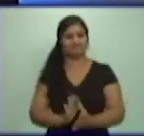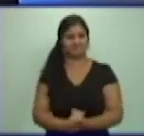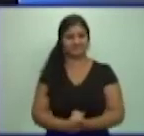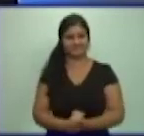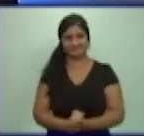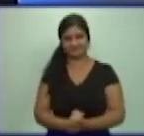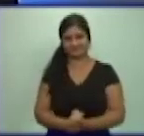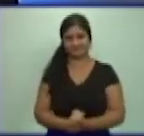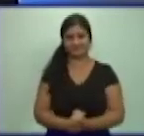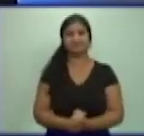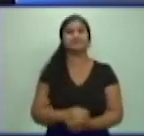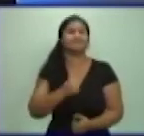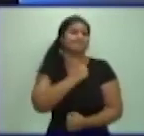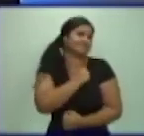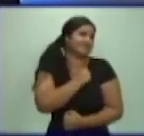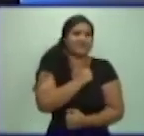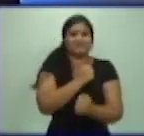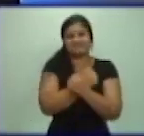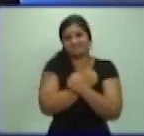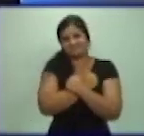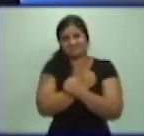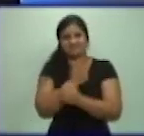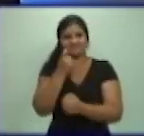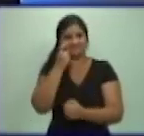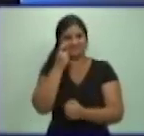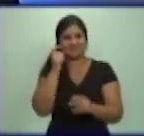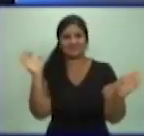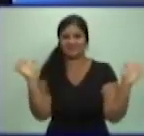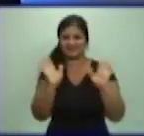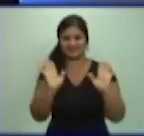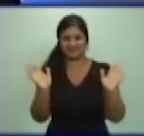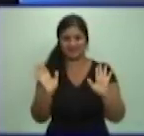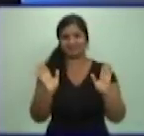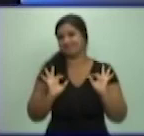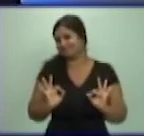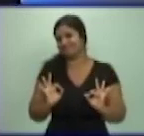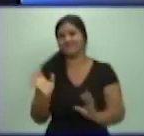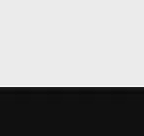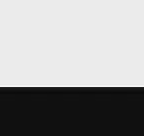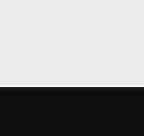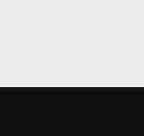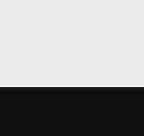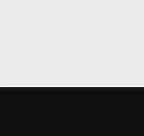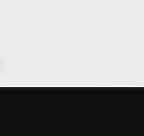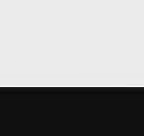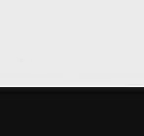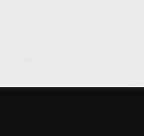para el alma. Los quiero mucho y los estaré esperando en un próximo encuentro. ¿Por qué no? Hasta pronto.